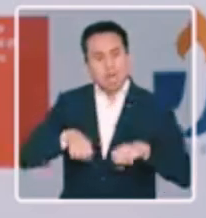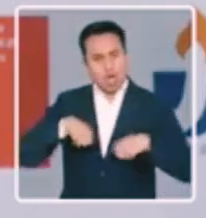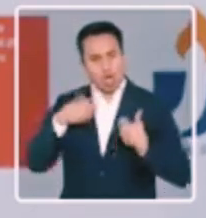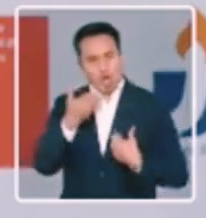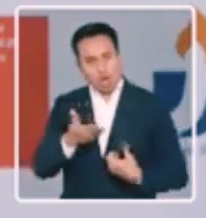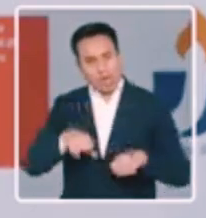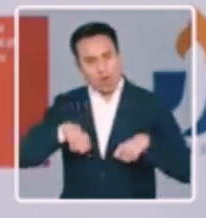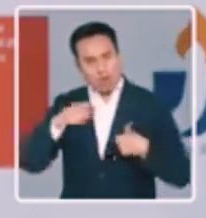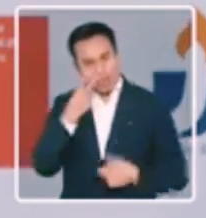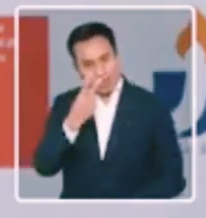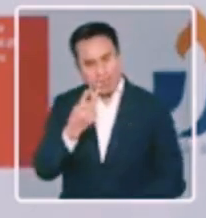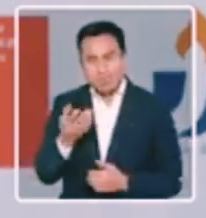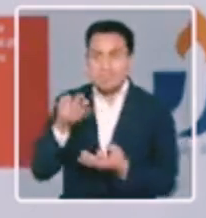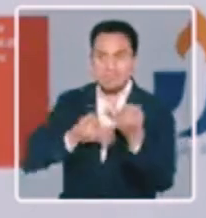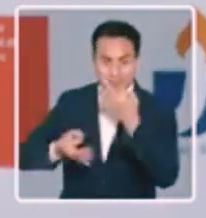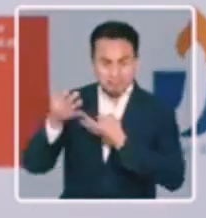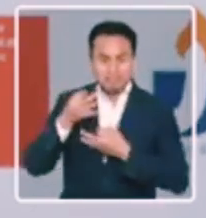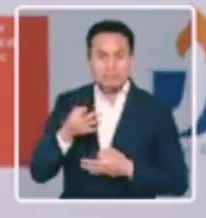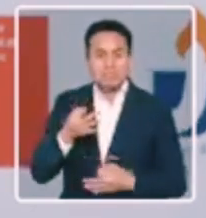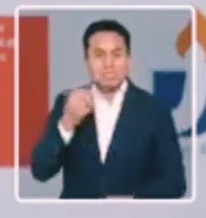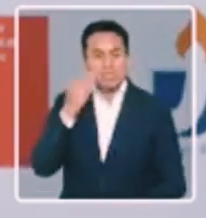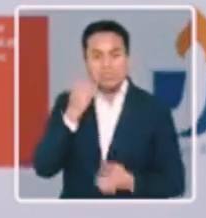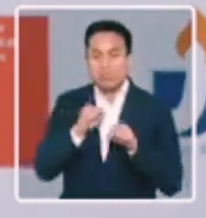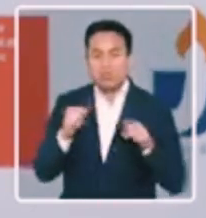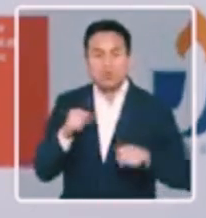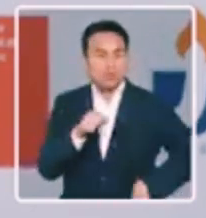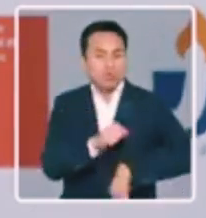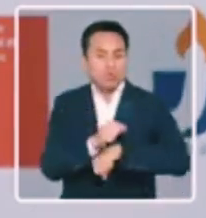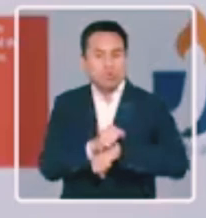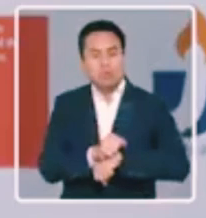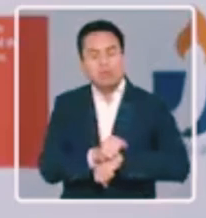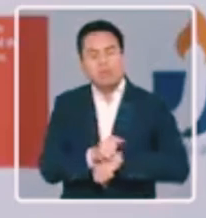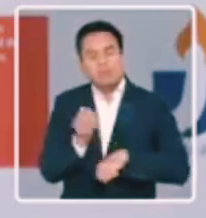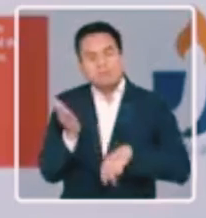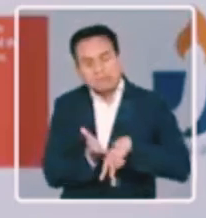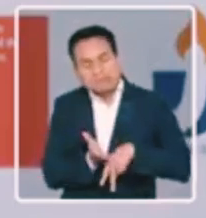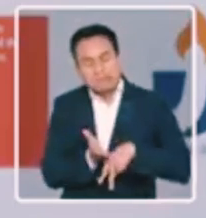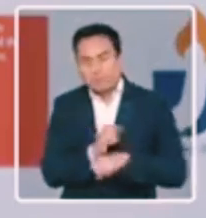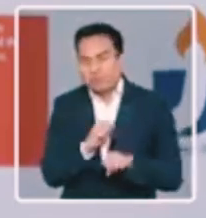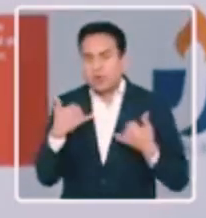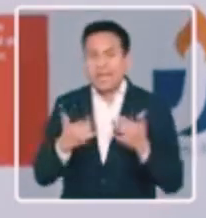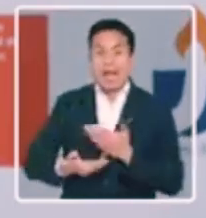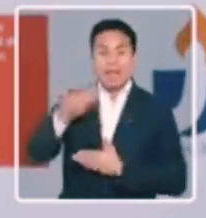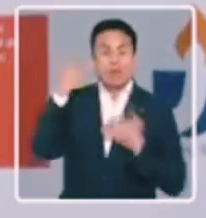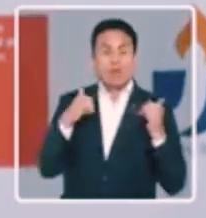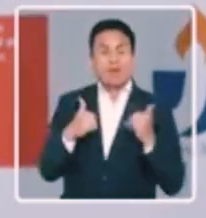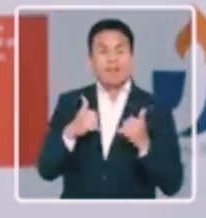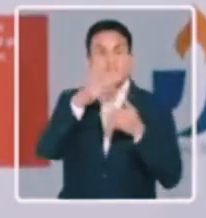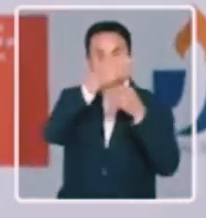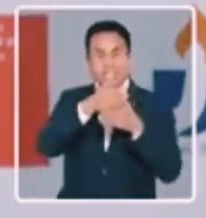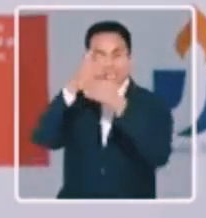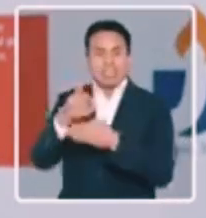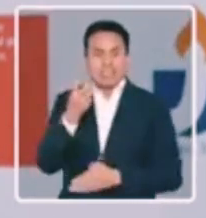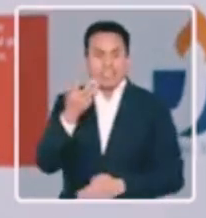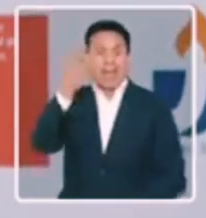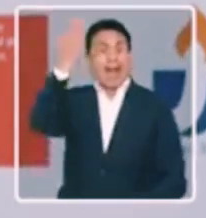que es que joven que se ve y ya casi no puedo jugar fútbol porque estoy lesionado Y antes jugaba tres veces a la